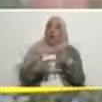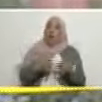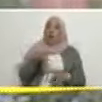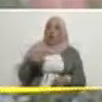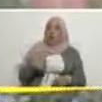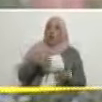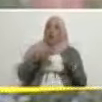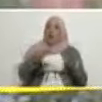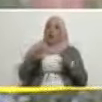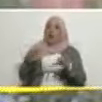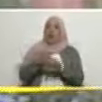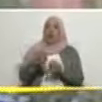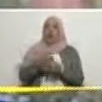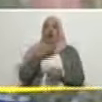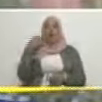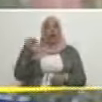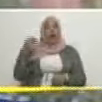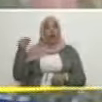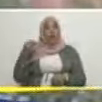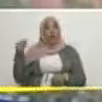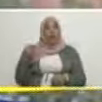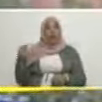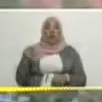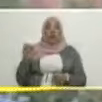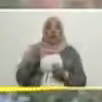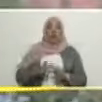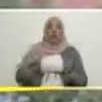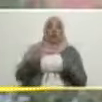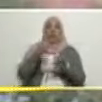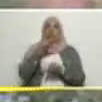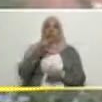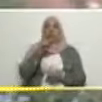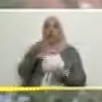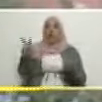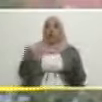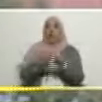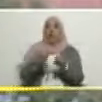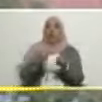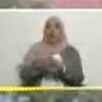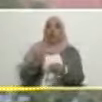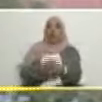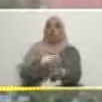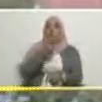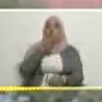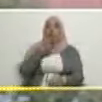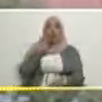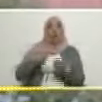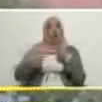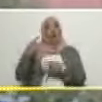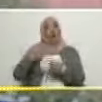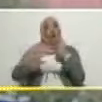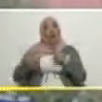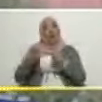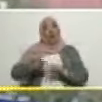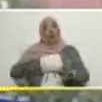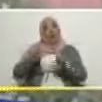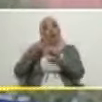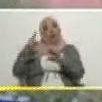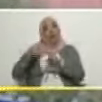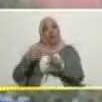de organización de la juventud y levantar un nuevo, hermoso, colorido, poderoso y